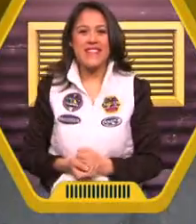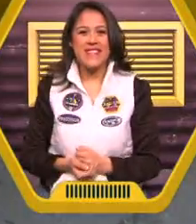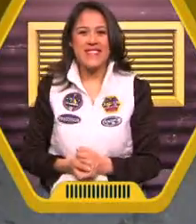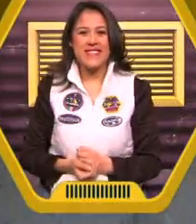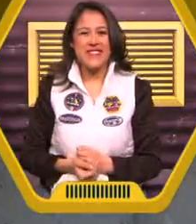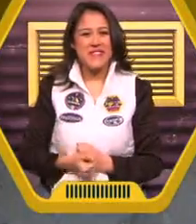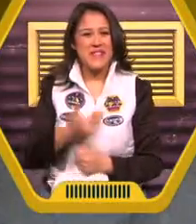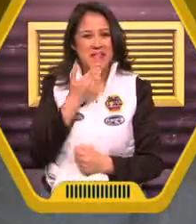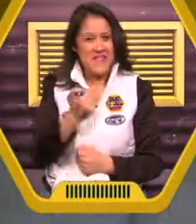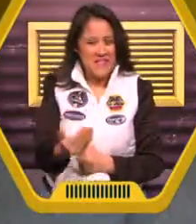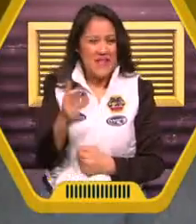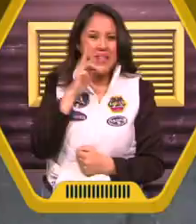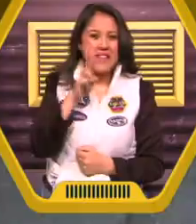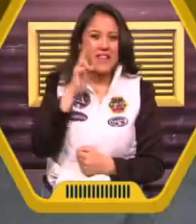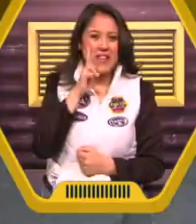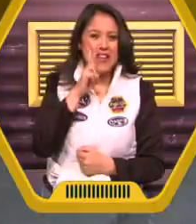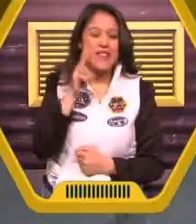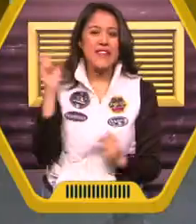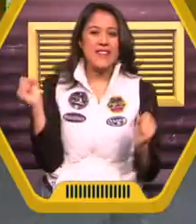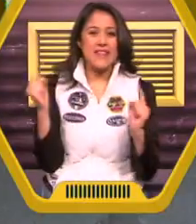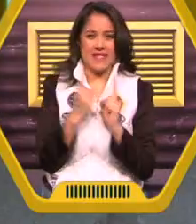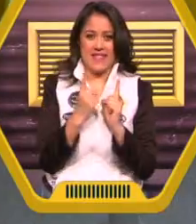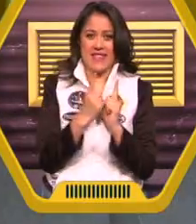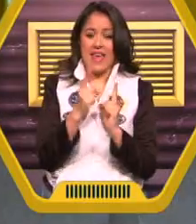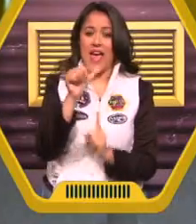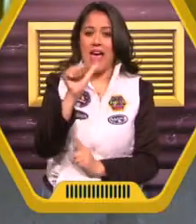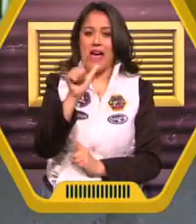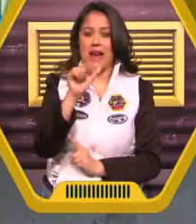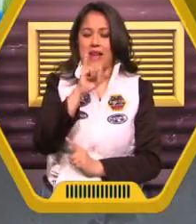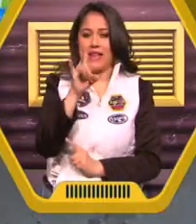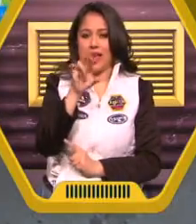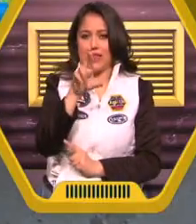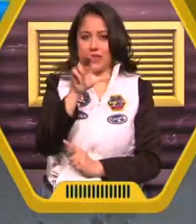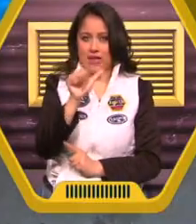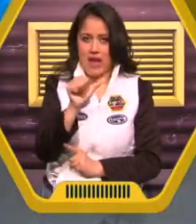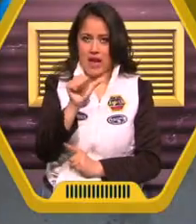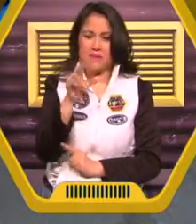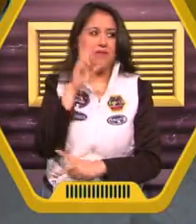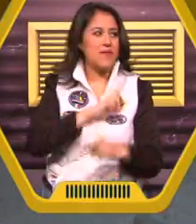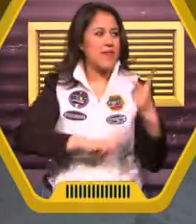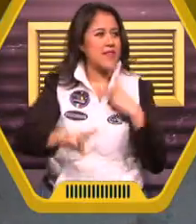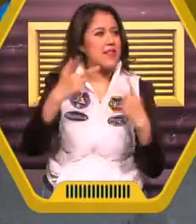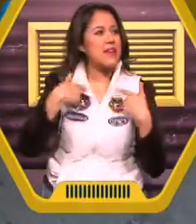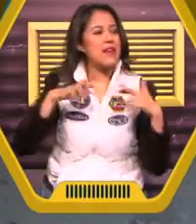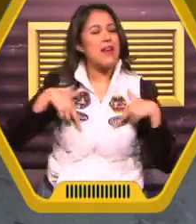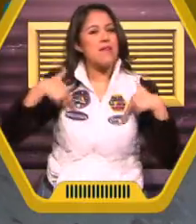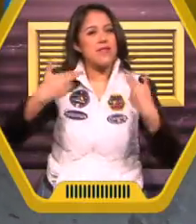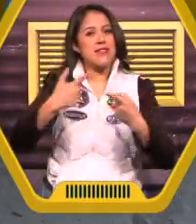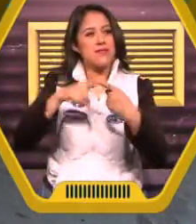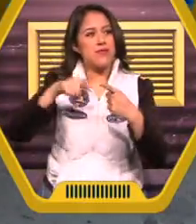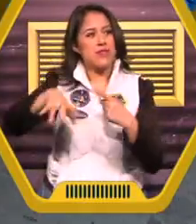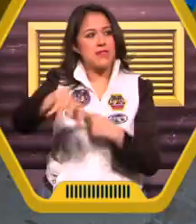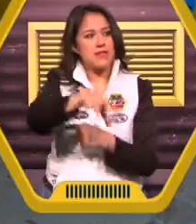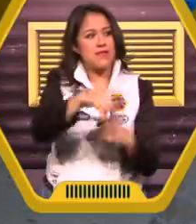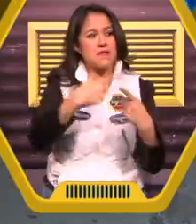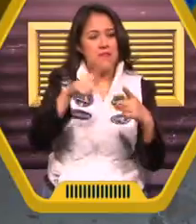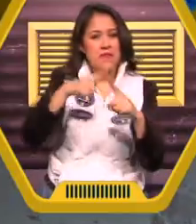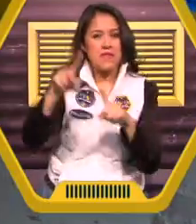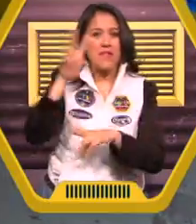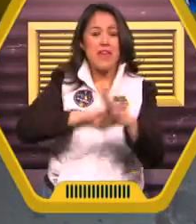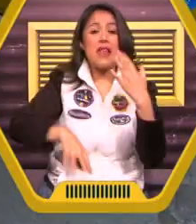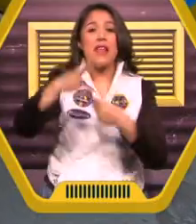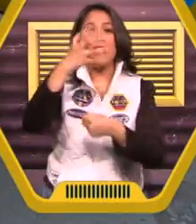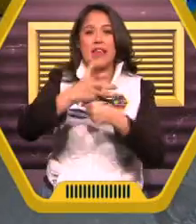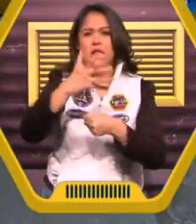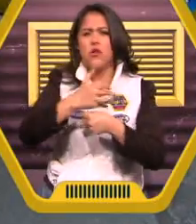¡Bien! ¡Qué bueno! Pues bueno, me encuentro con Alejandra Rendón. Alejandra, representante pues de todo este corporativo, que ya es el quinto